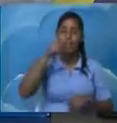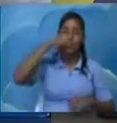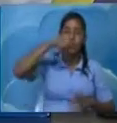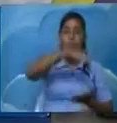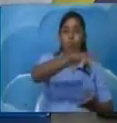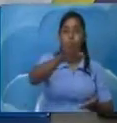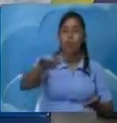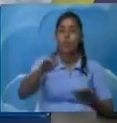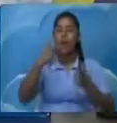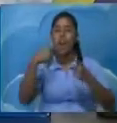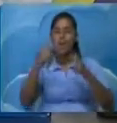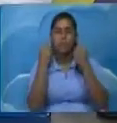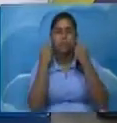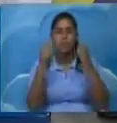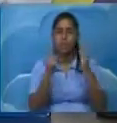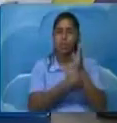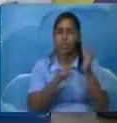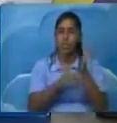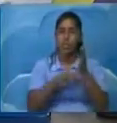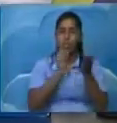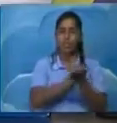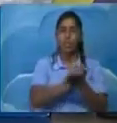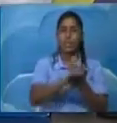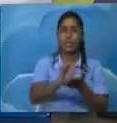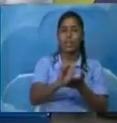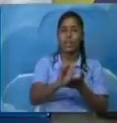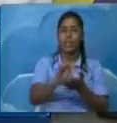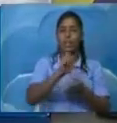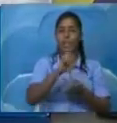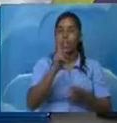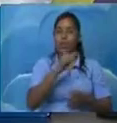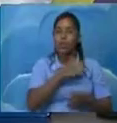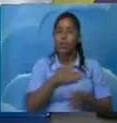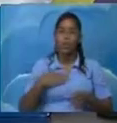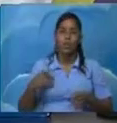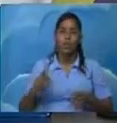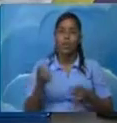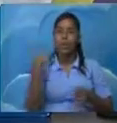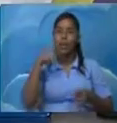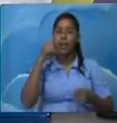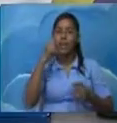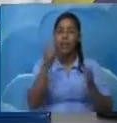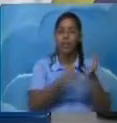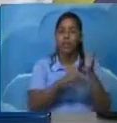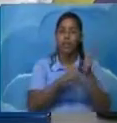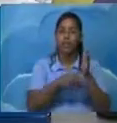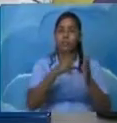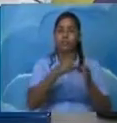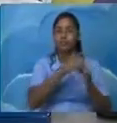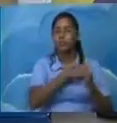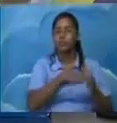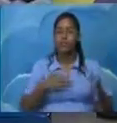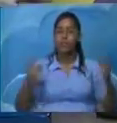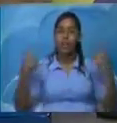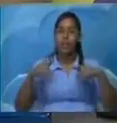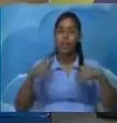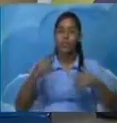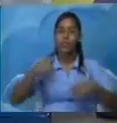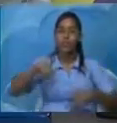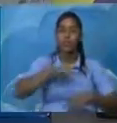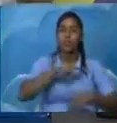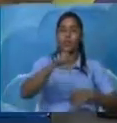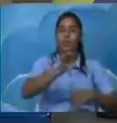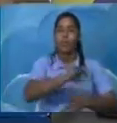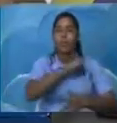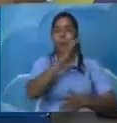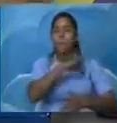haya esa deuda eterna. Él no quiere que haya eso. Él quiere que haya en nosotros un